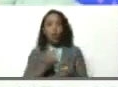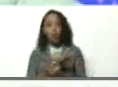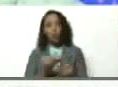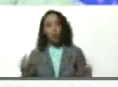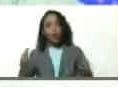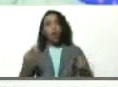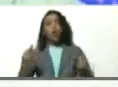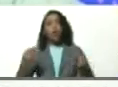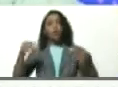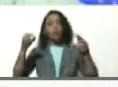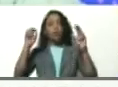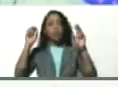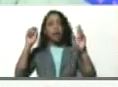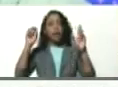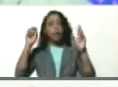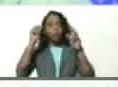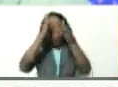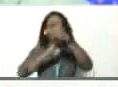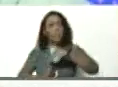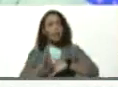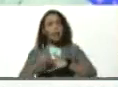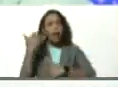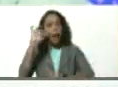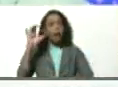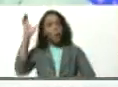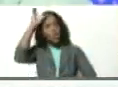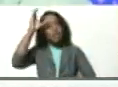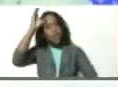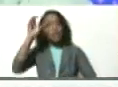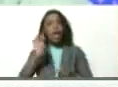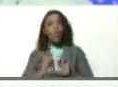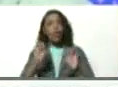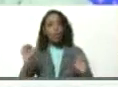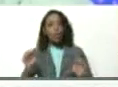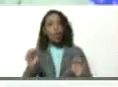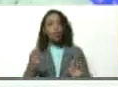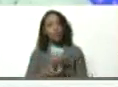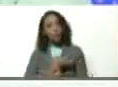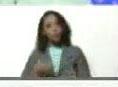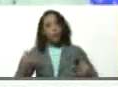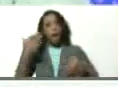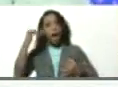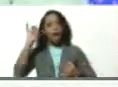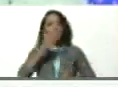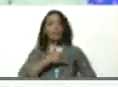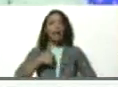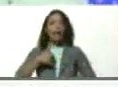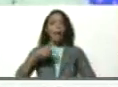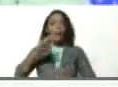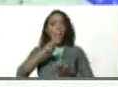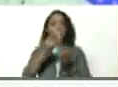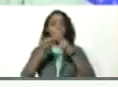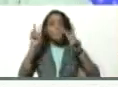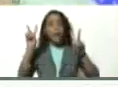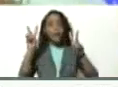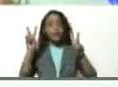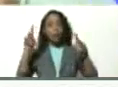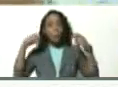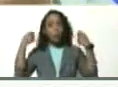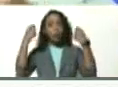que tenemos consciente educado y noble que aspira a la paz con prosperidad